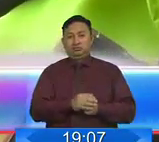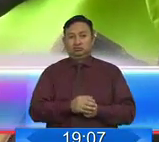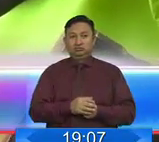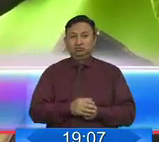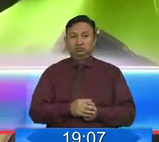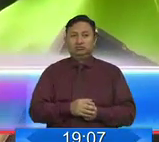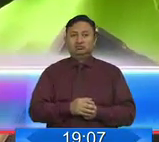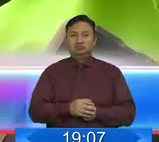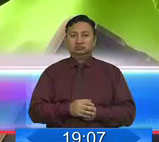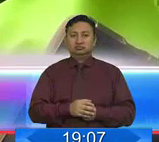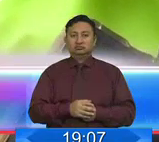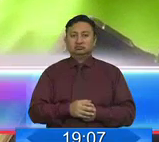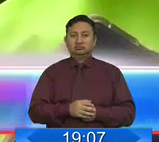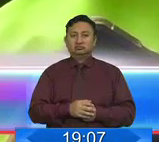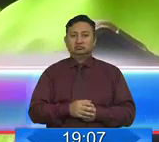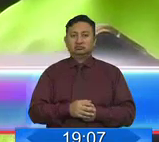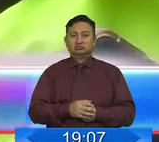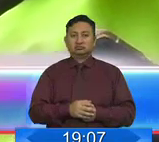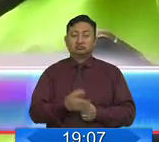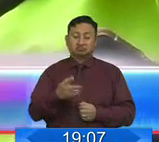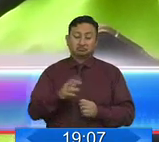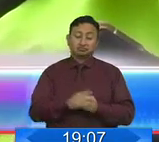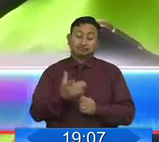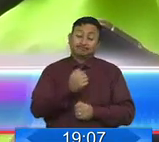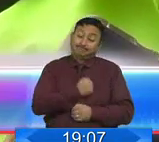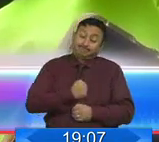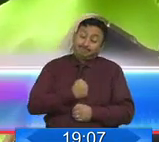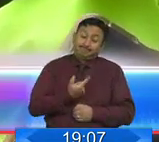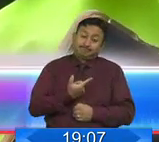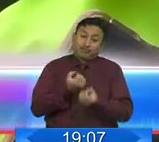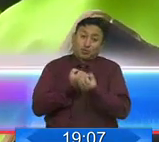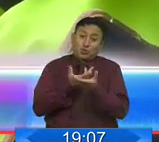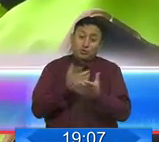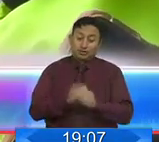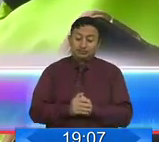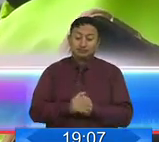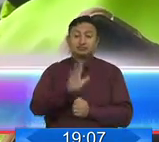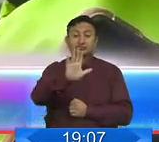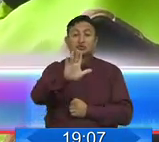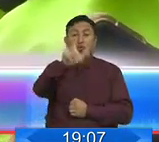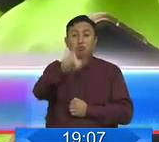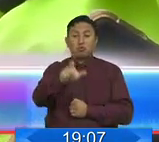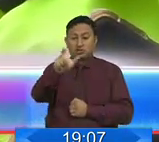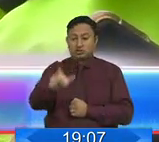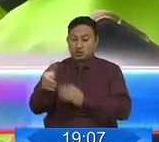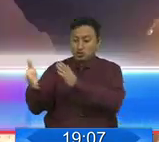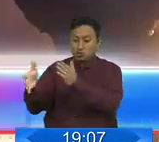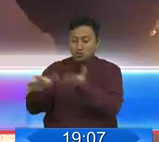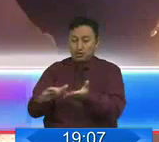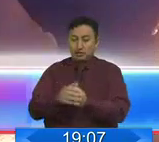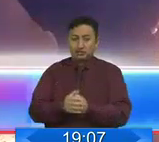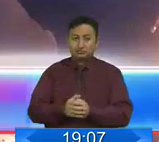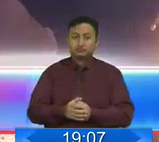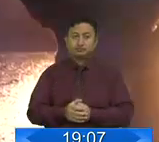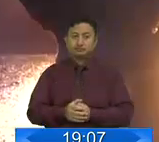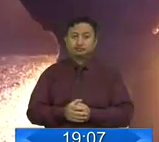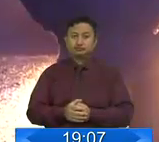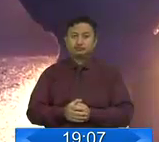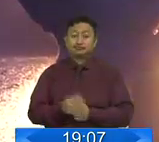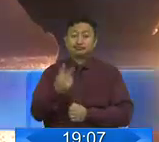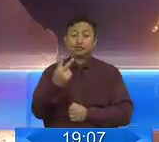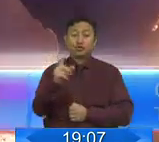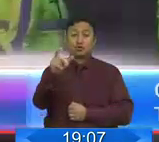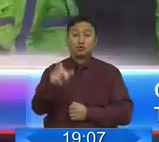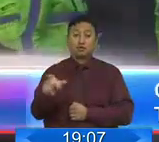su costado izquierdo. Asimismo, lastimosamente tenemos la pérdida de 5 personas. Dos de los